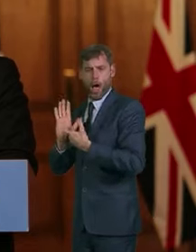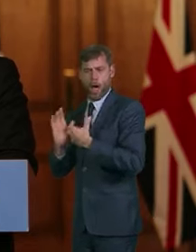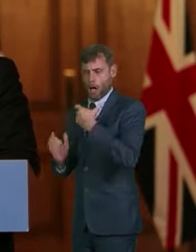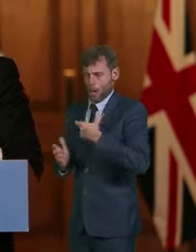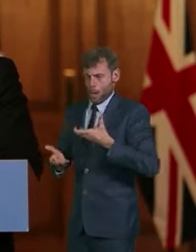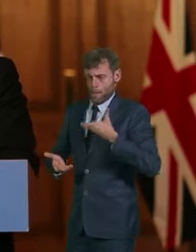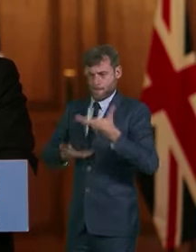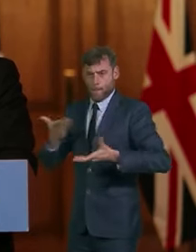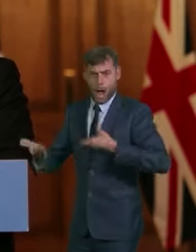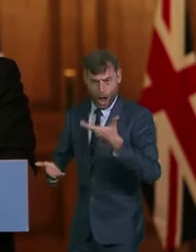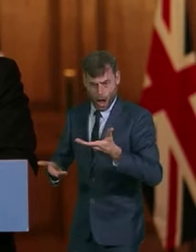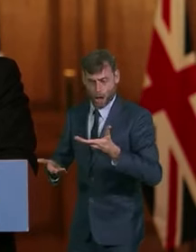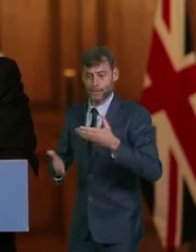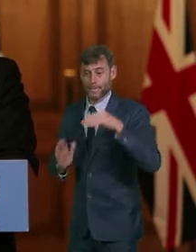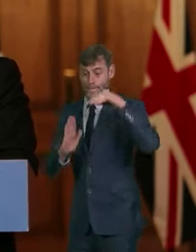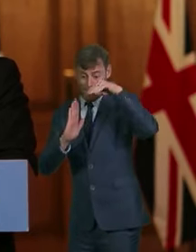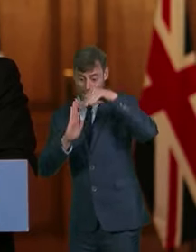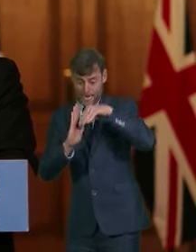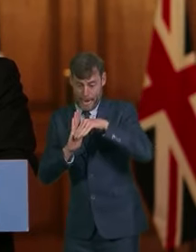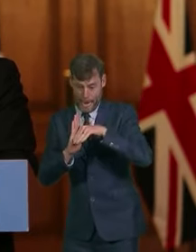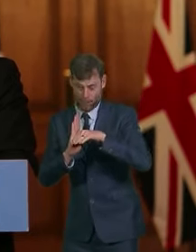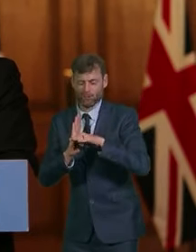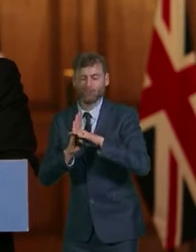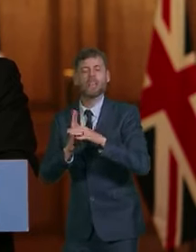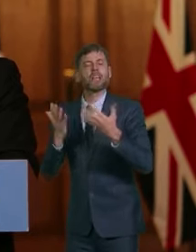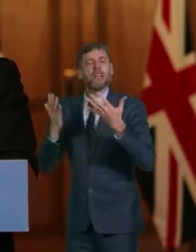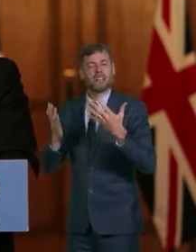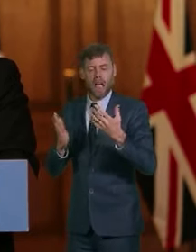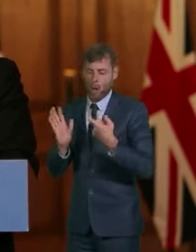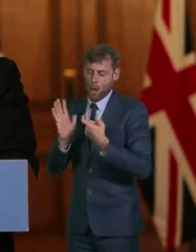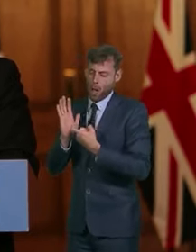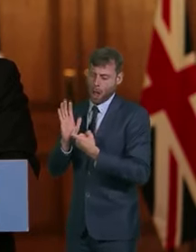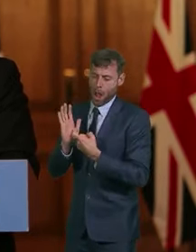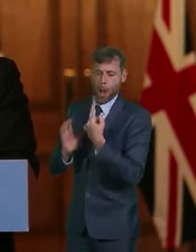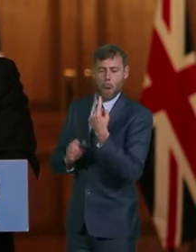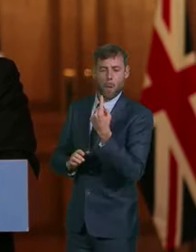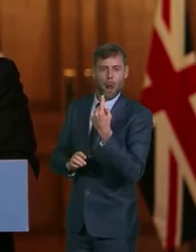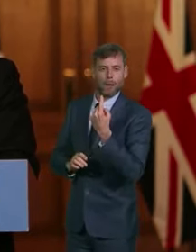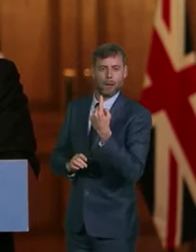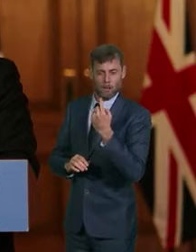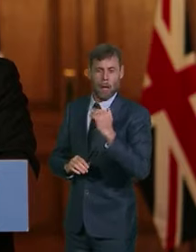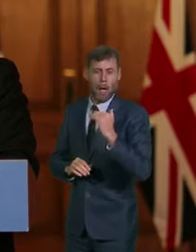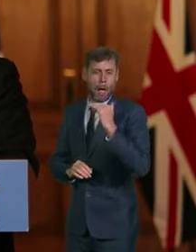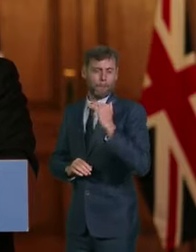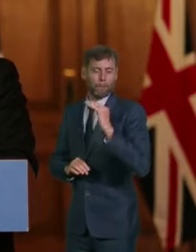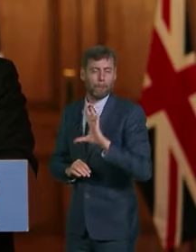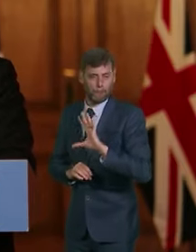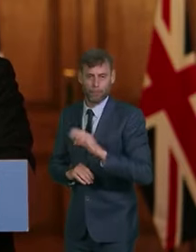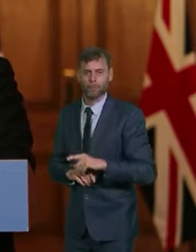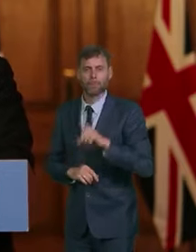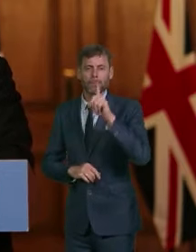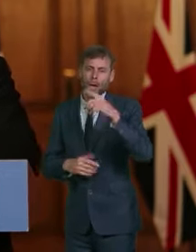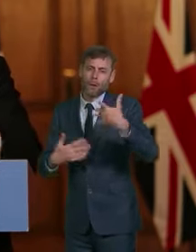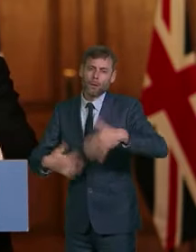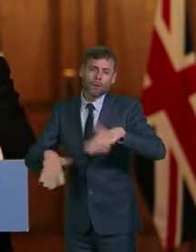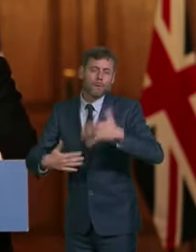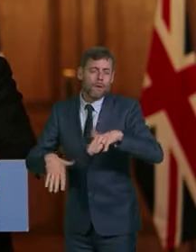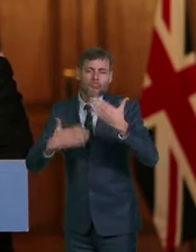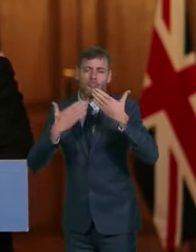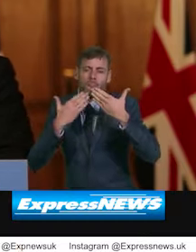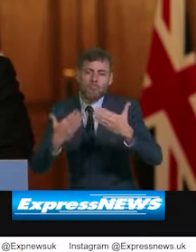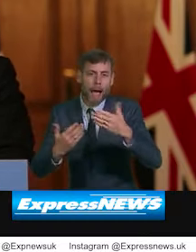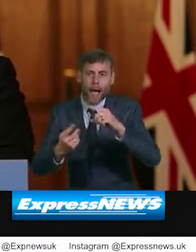Sí, la R está por encima de 1, pero gracias a los esfuerzos de personas de todas las edades para seguir la guía y las reglas.